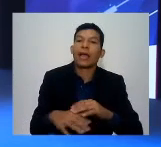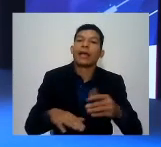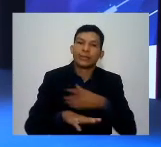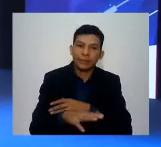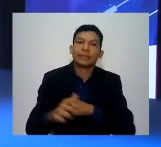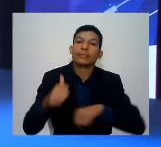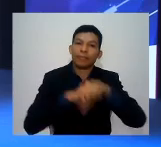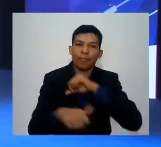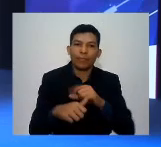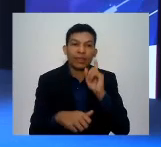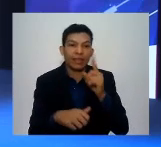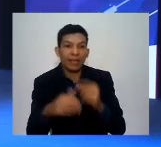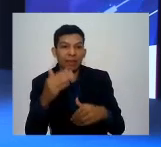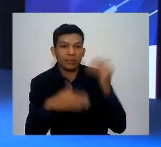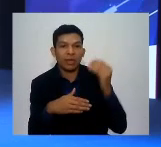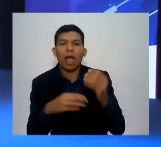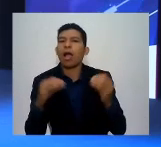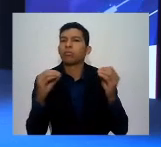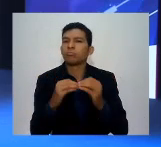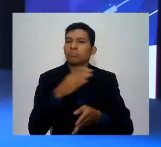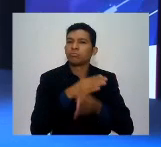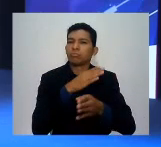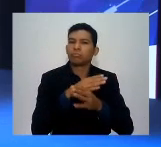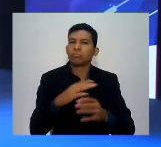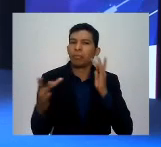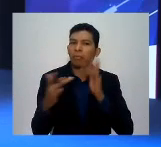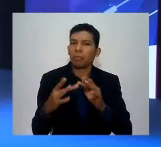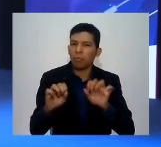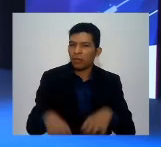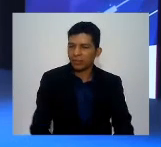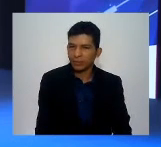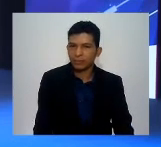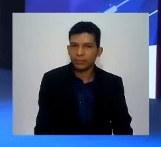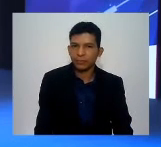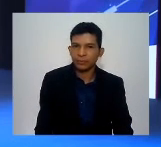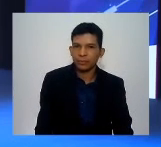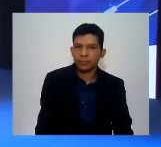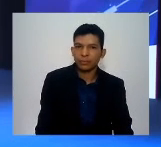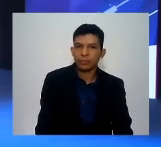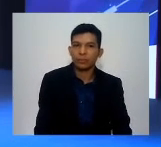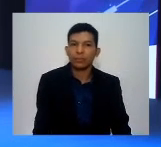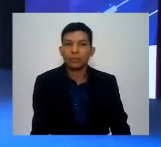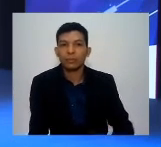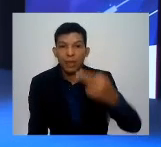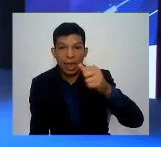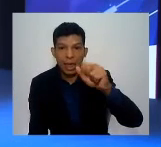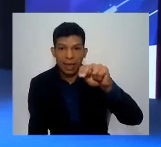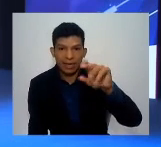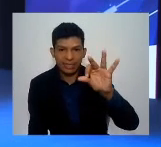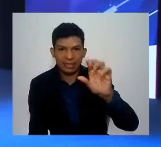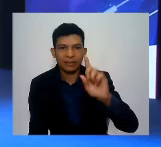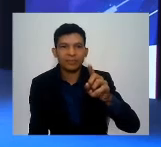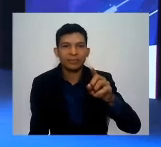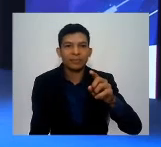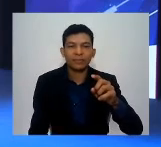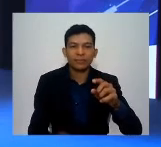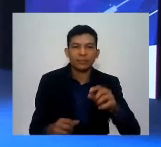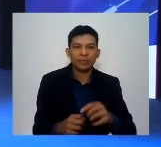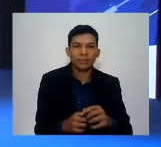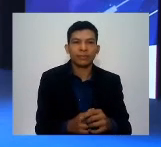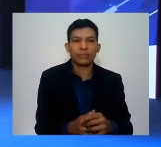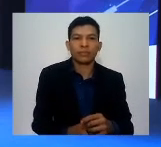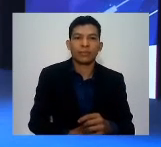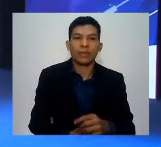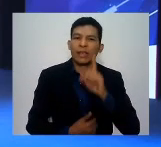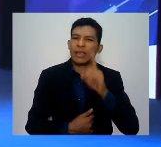de pronto exagerando en el ejercicio o si todavía está dentro del rango que sería como más apropiado. Entonces, esta vaina es algo que está hoy en